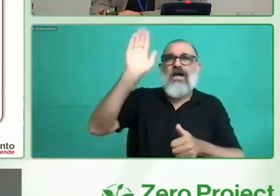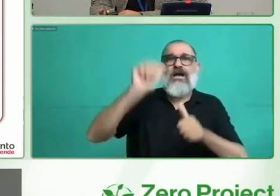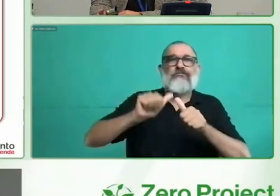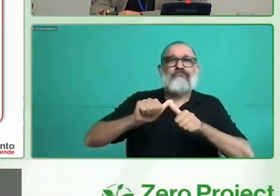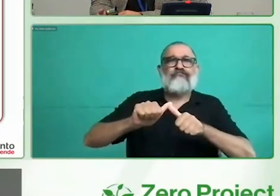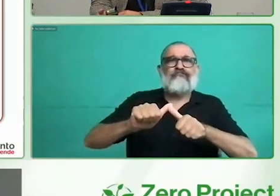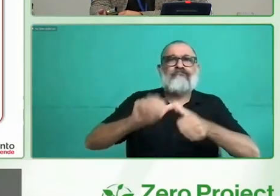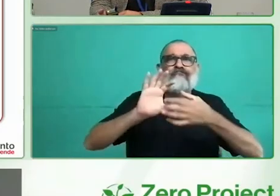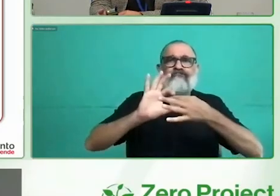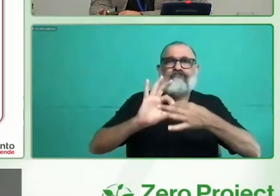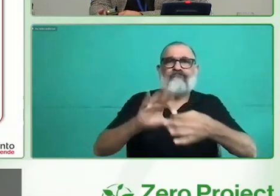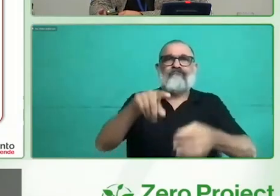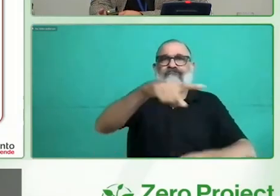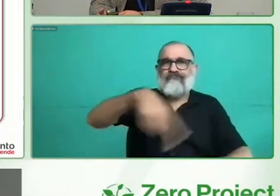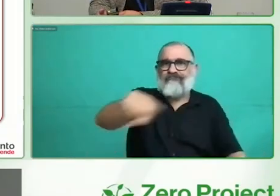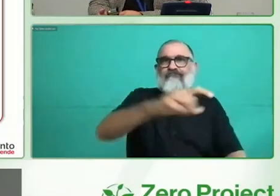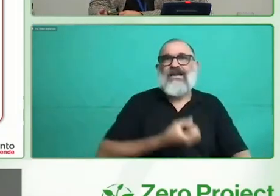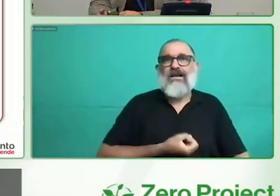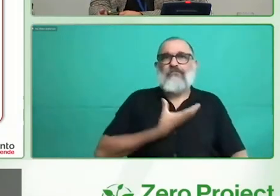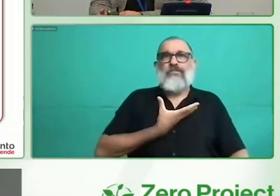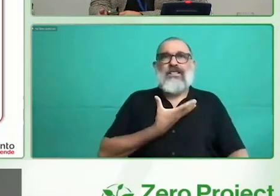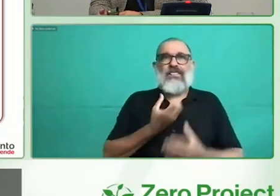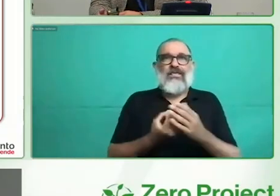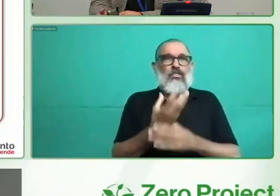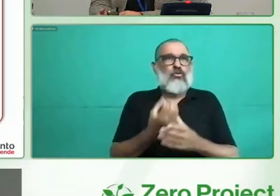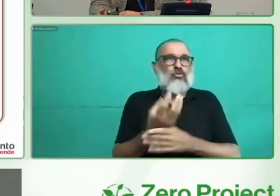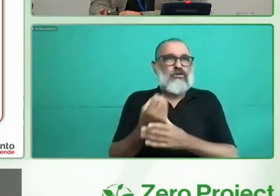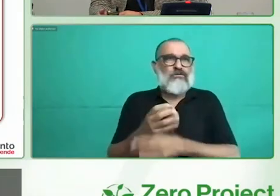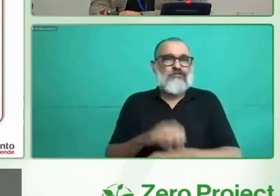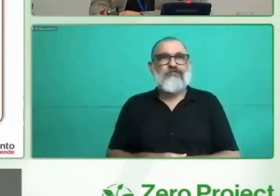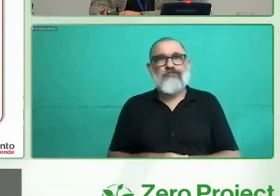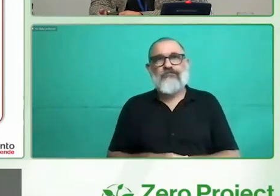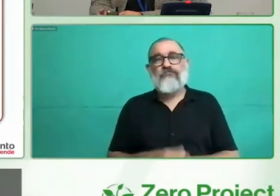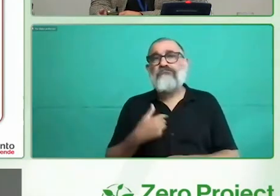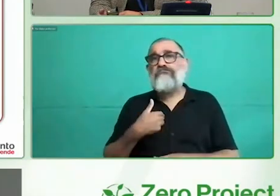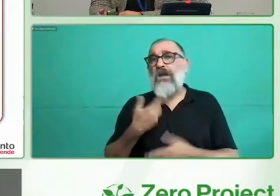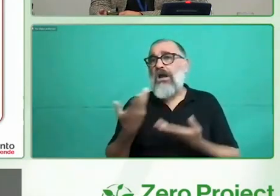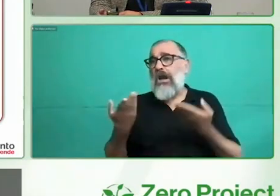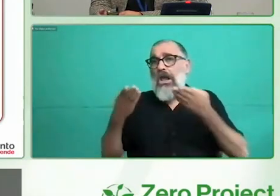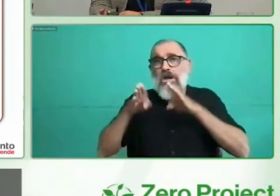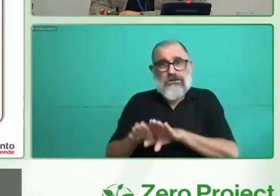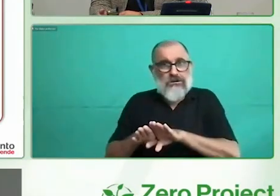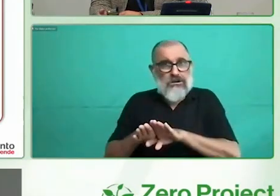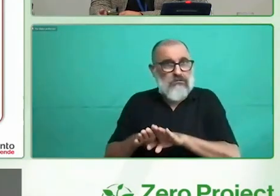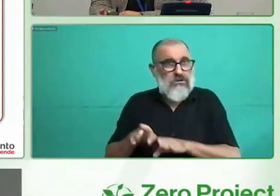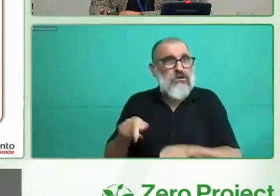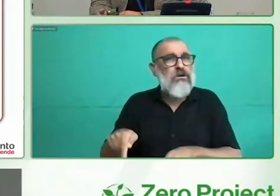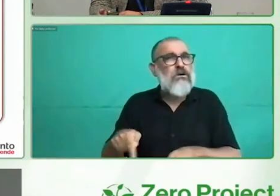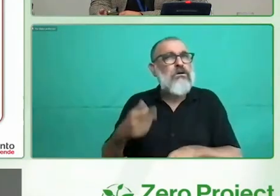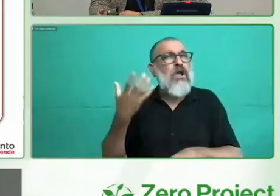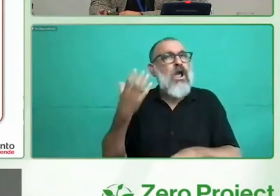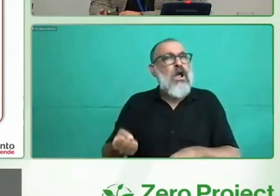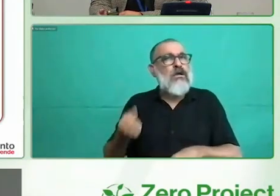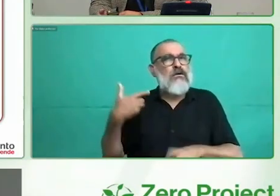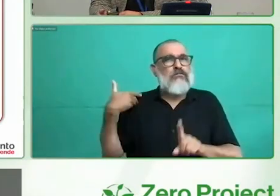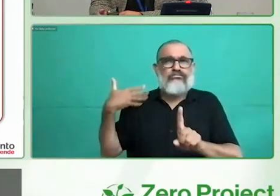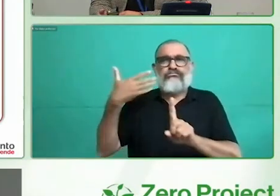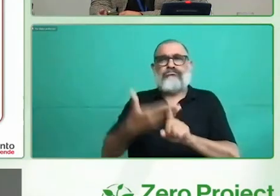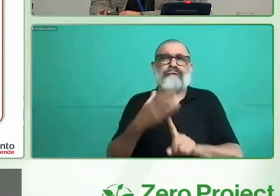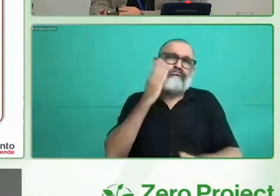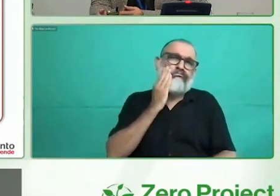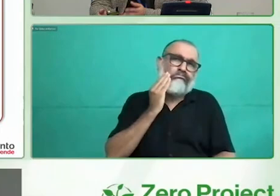un único proyecto, se llama Timpers. Timpers es un proyecto que nació en 2018